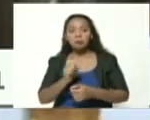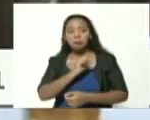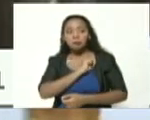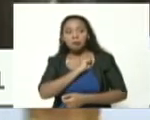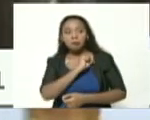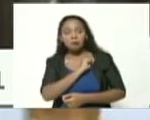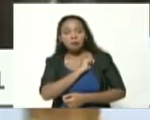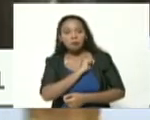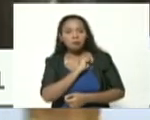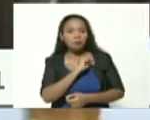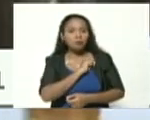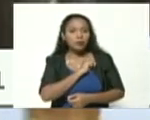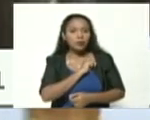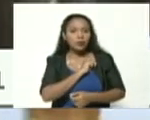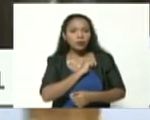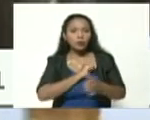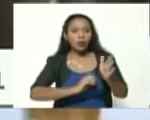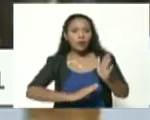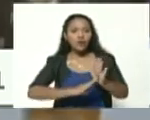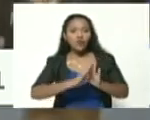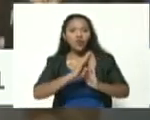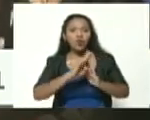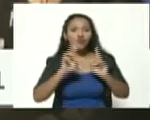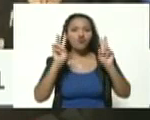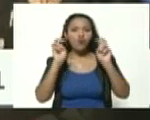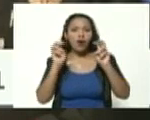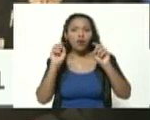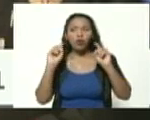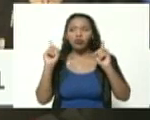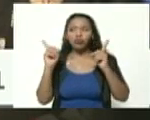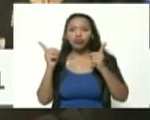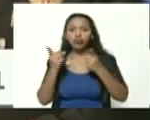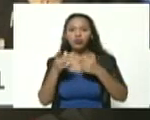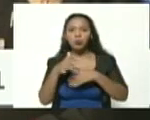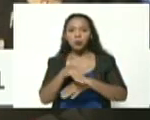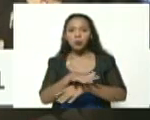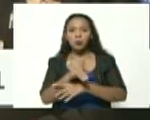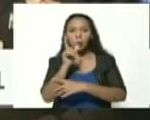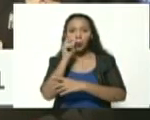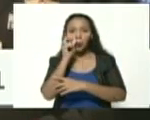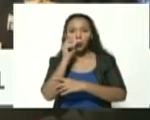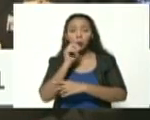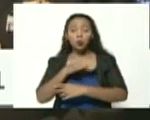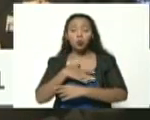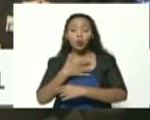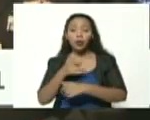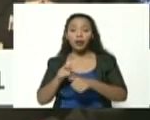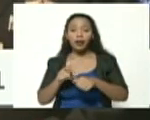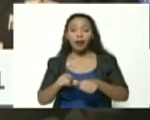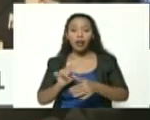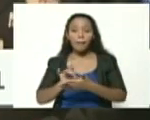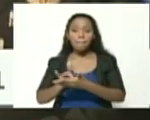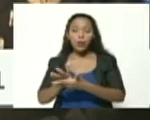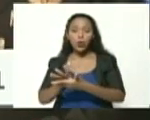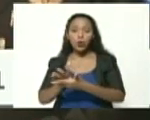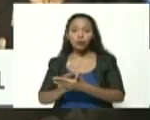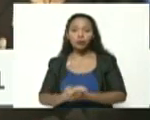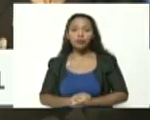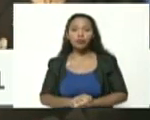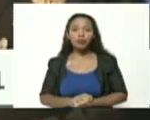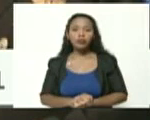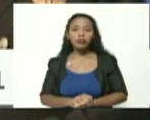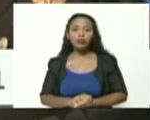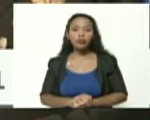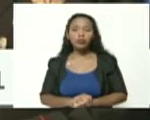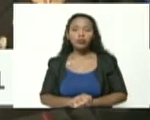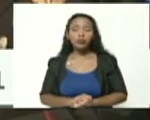latente por el surgimiento de nuevos ecosistemas donde el hombre podría quedar excluido. Aunado